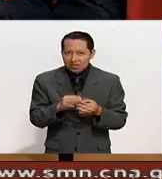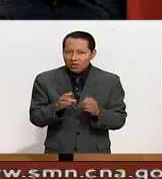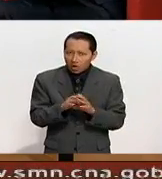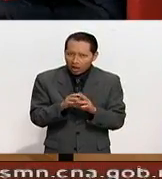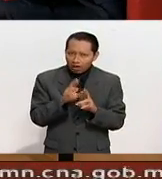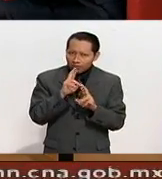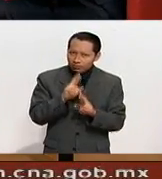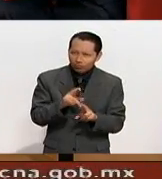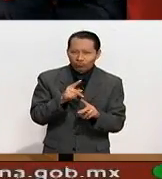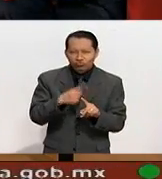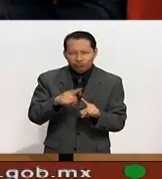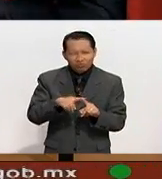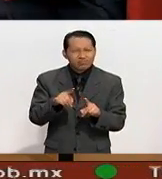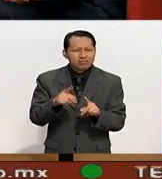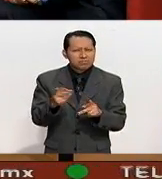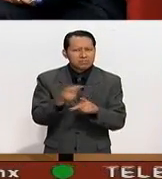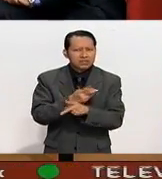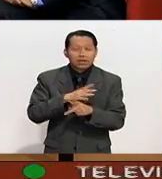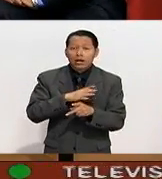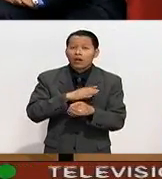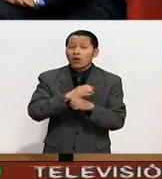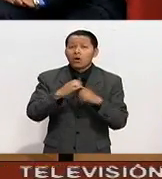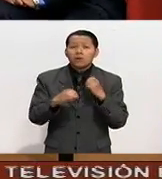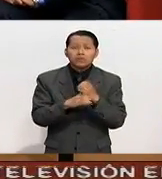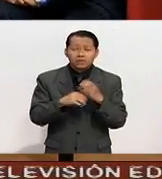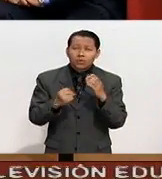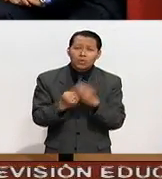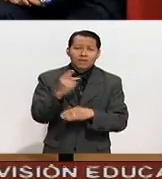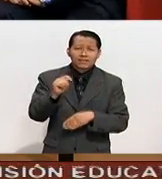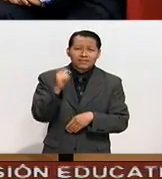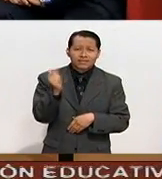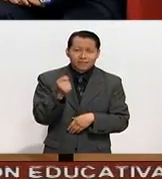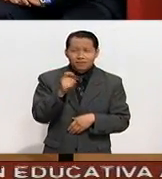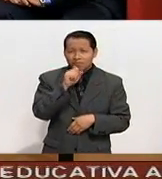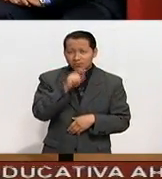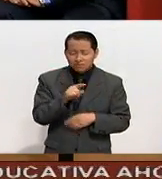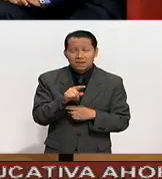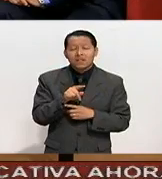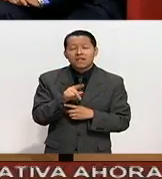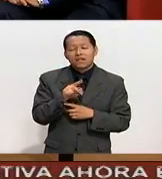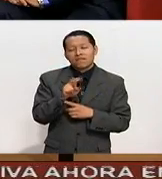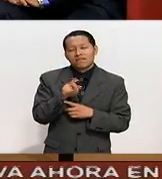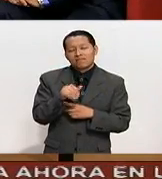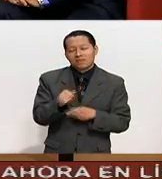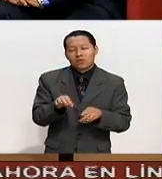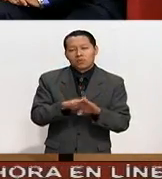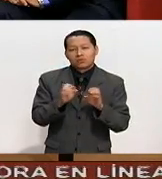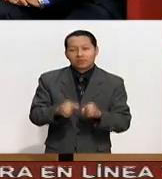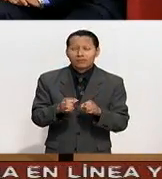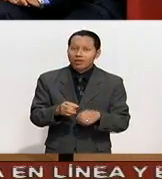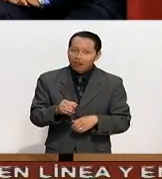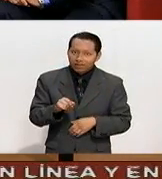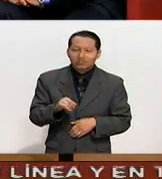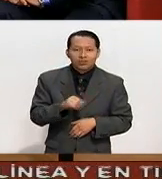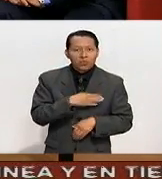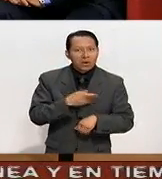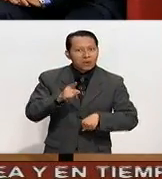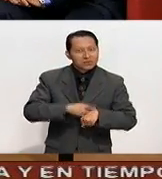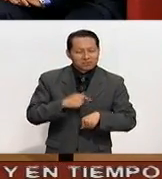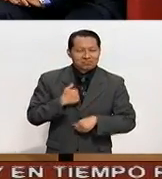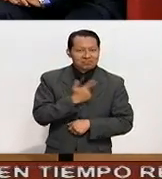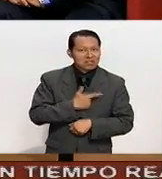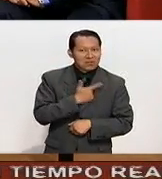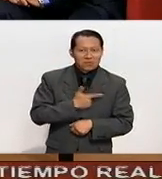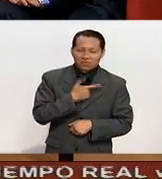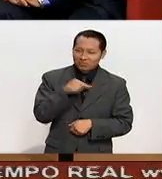muy interesantes de cómo se están dando las cosas en estas nuevas tecnologías. Melba, ¿cómo estás? Sí, muy buenos días, me encanta estar aquí. Hoy, el día